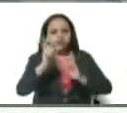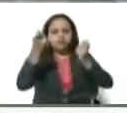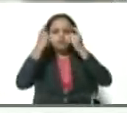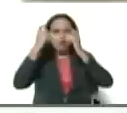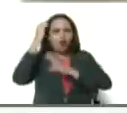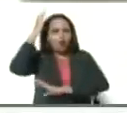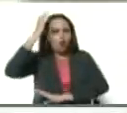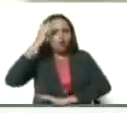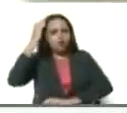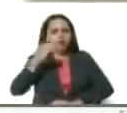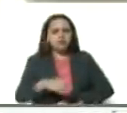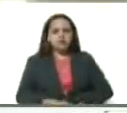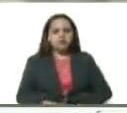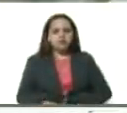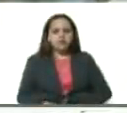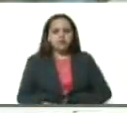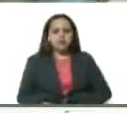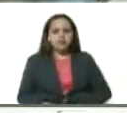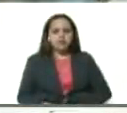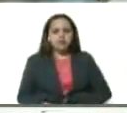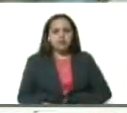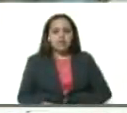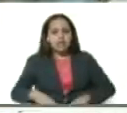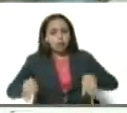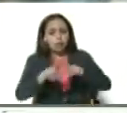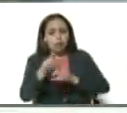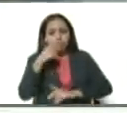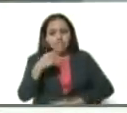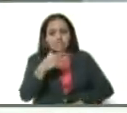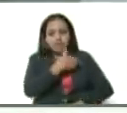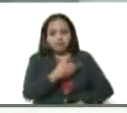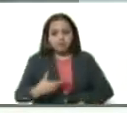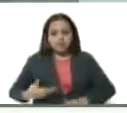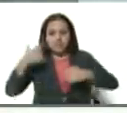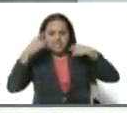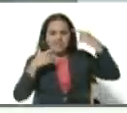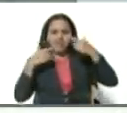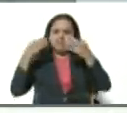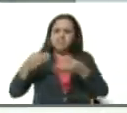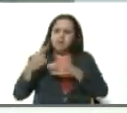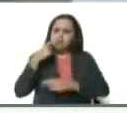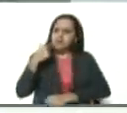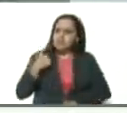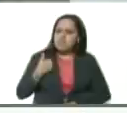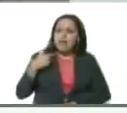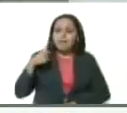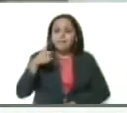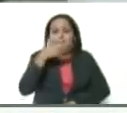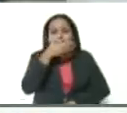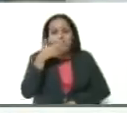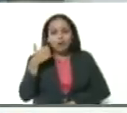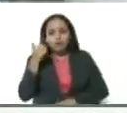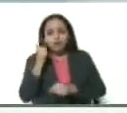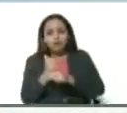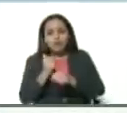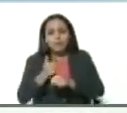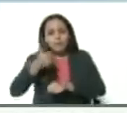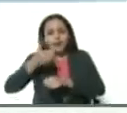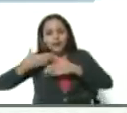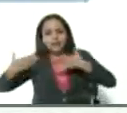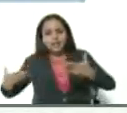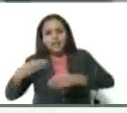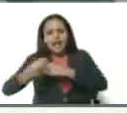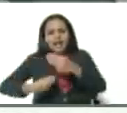al trabajo de formar, decía nuestro comandante Chávez, me decía siempre a mí, Nicolás, el mayor trabajo nuestro es